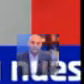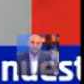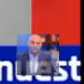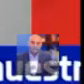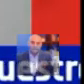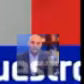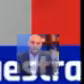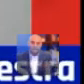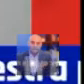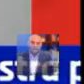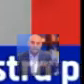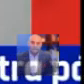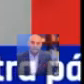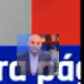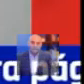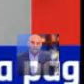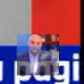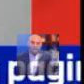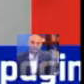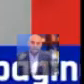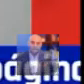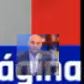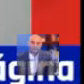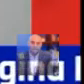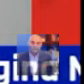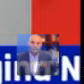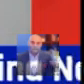ocupando ahí el máximo